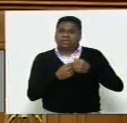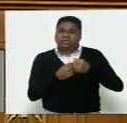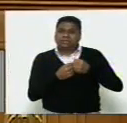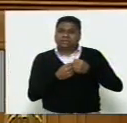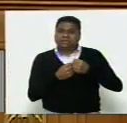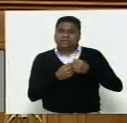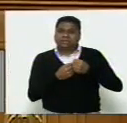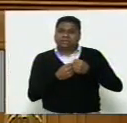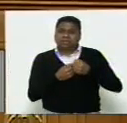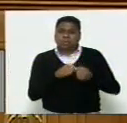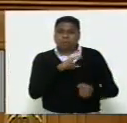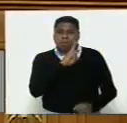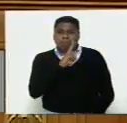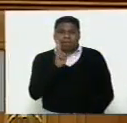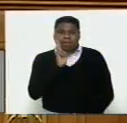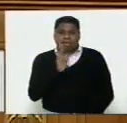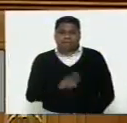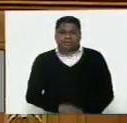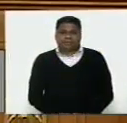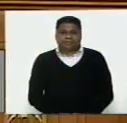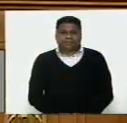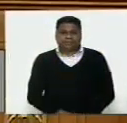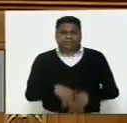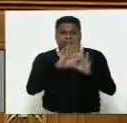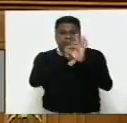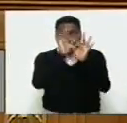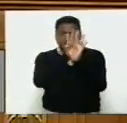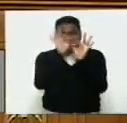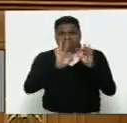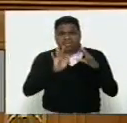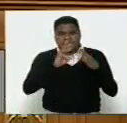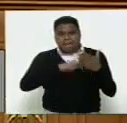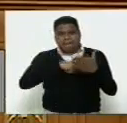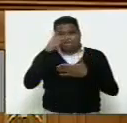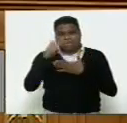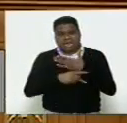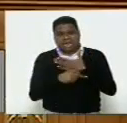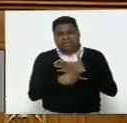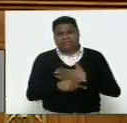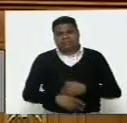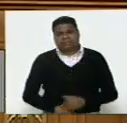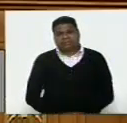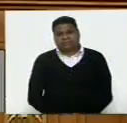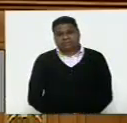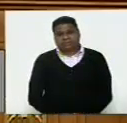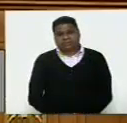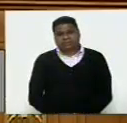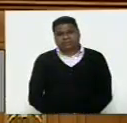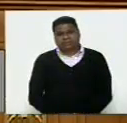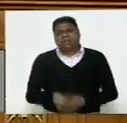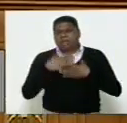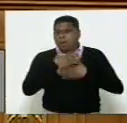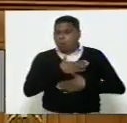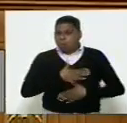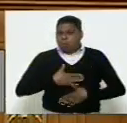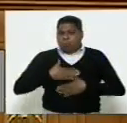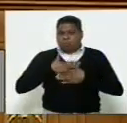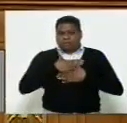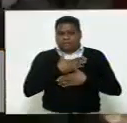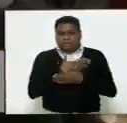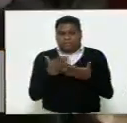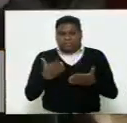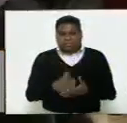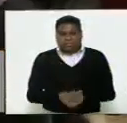somos. Tenemos diseñado ese plan para concebir con placer,